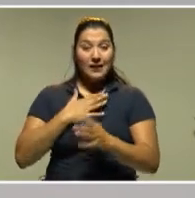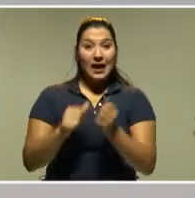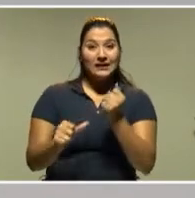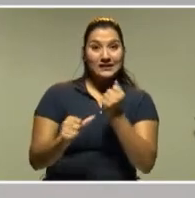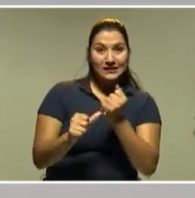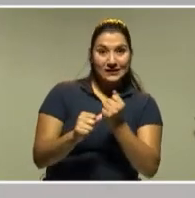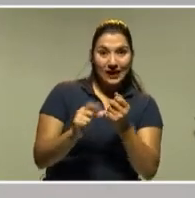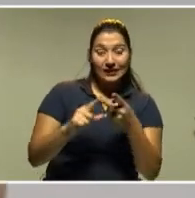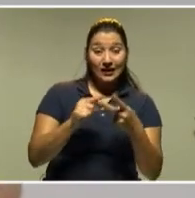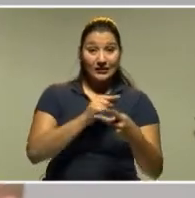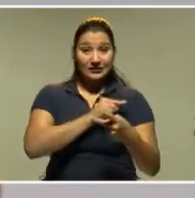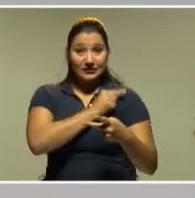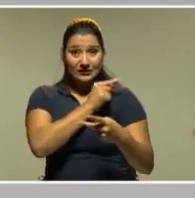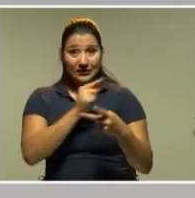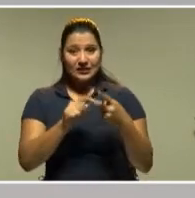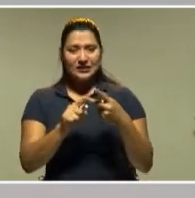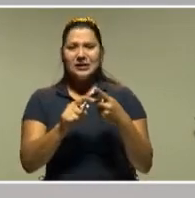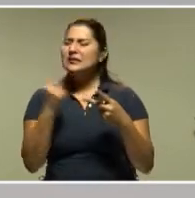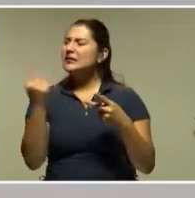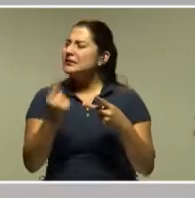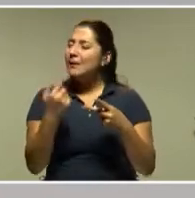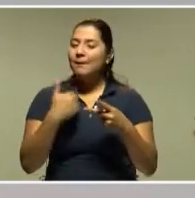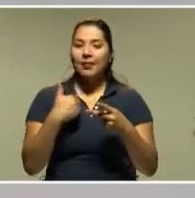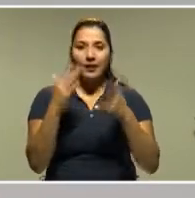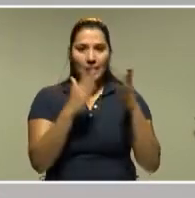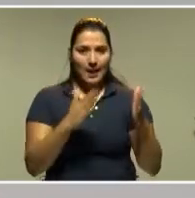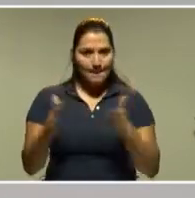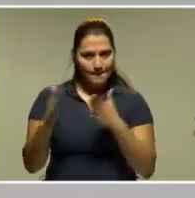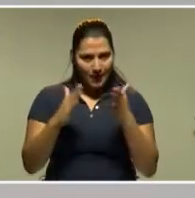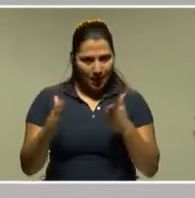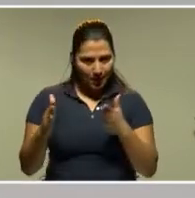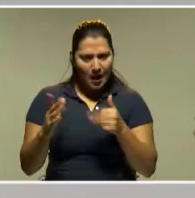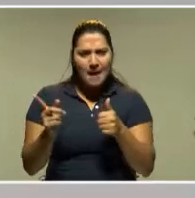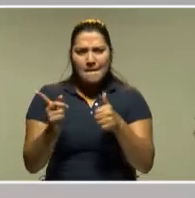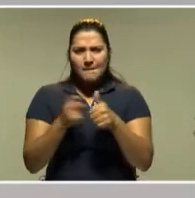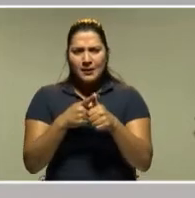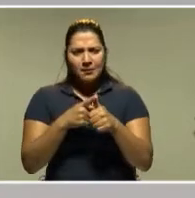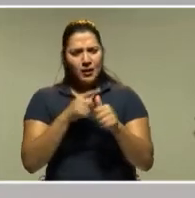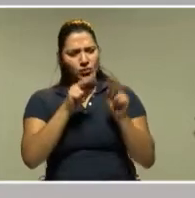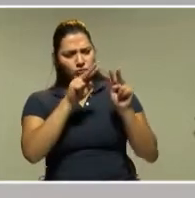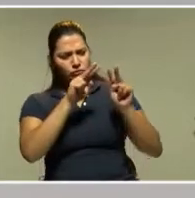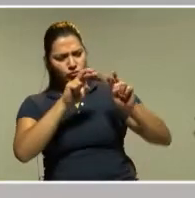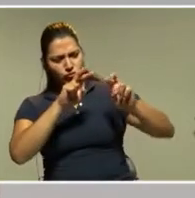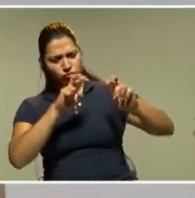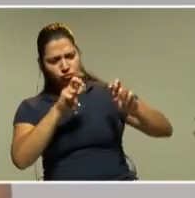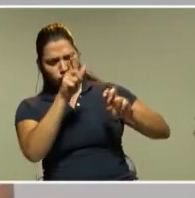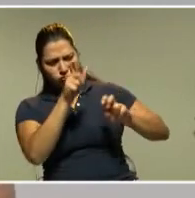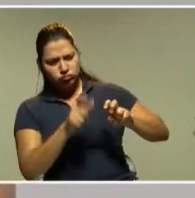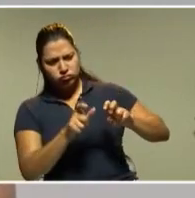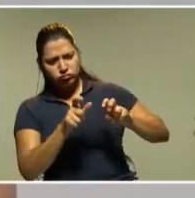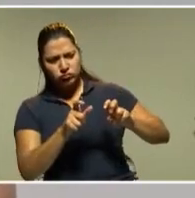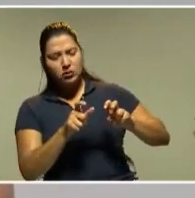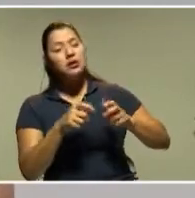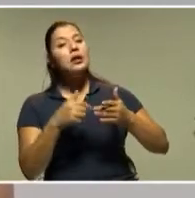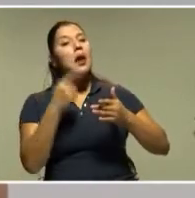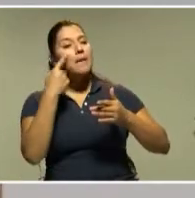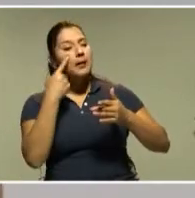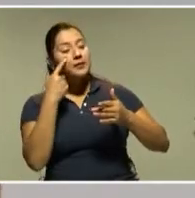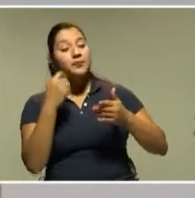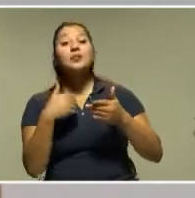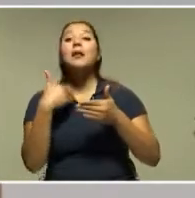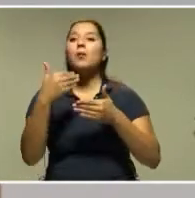Portilla siempre tienen un plan antes de, la estudian, la ven, todo, y dicen, bueno, va a pelear con ella, y ahí es